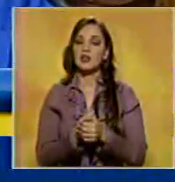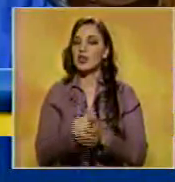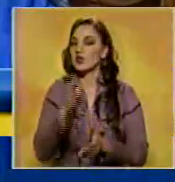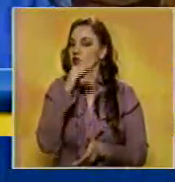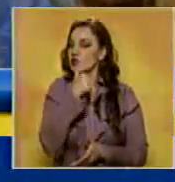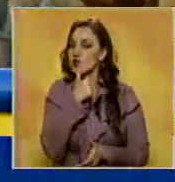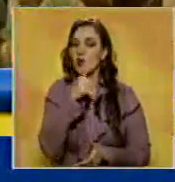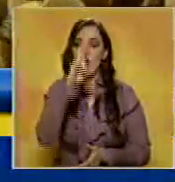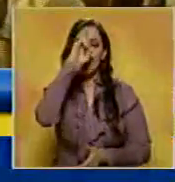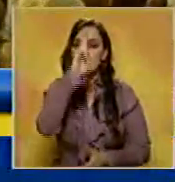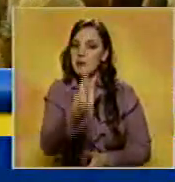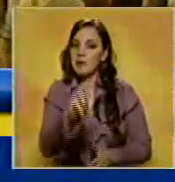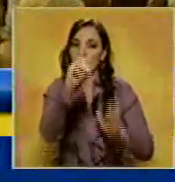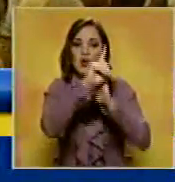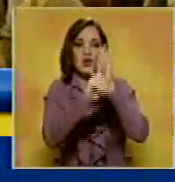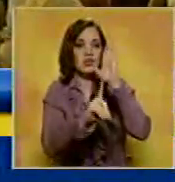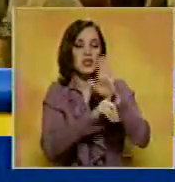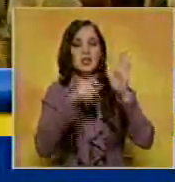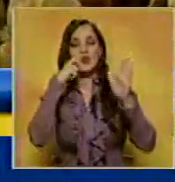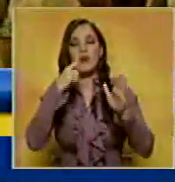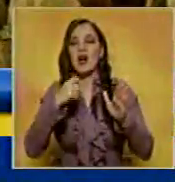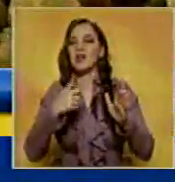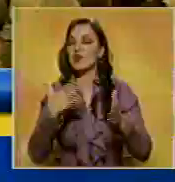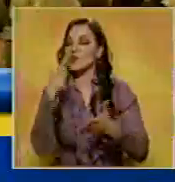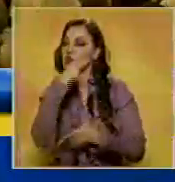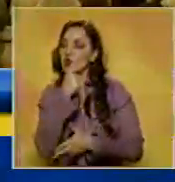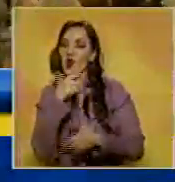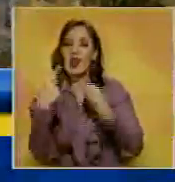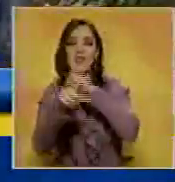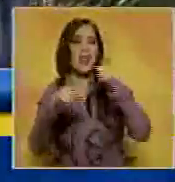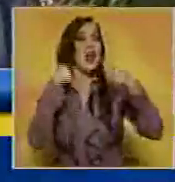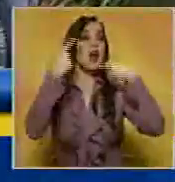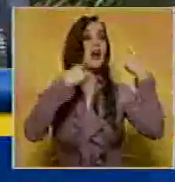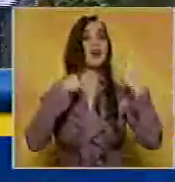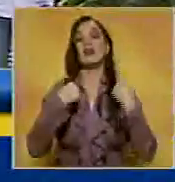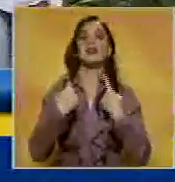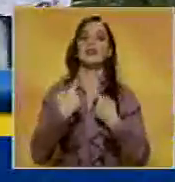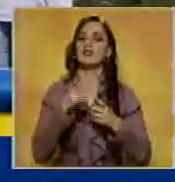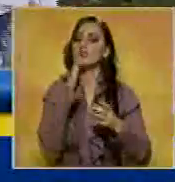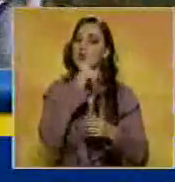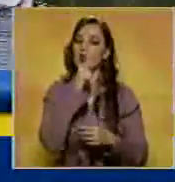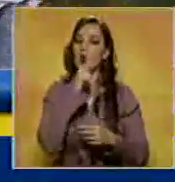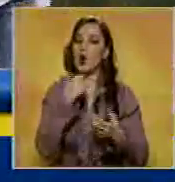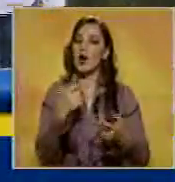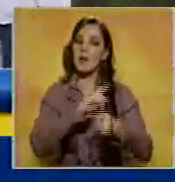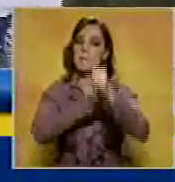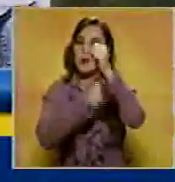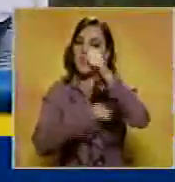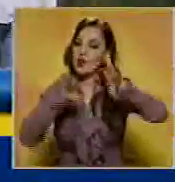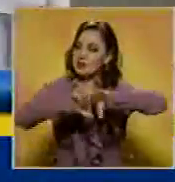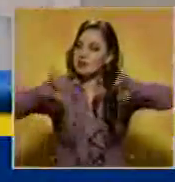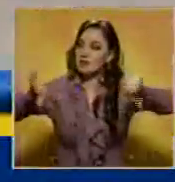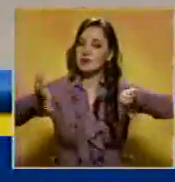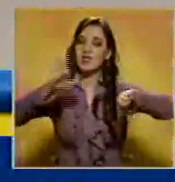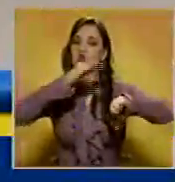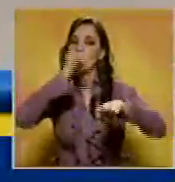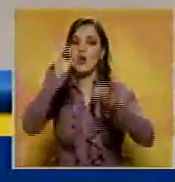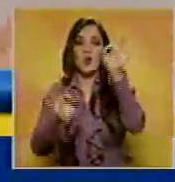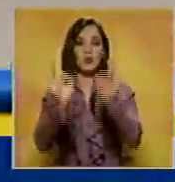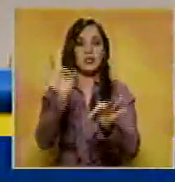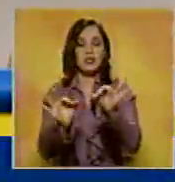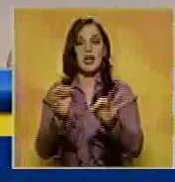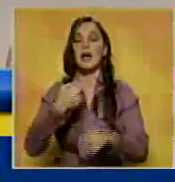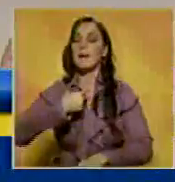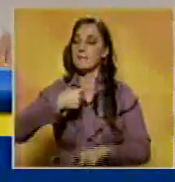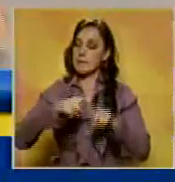hay respeto a los derechos humanos, porque cada vez hay menos libertad, porque no hay separación de los poderes y no hay justicia. Pero nosotros